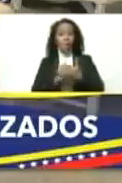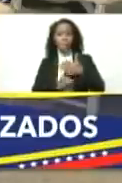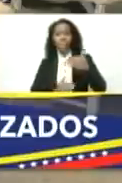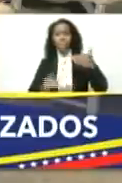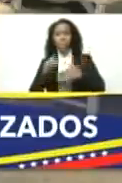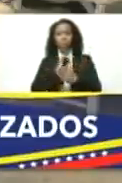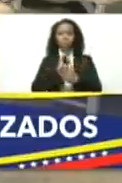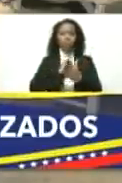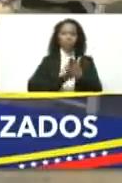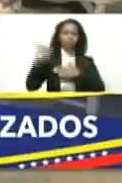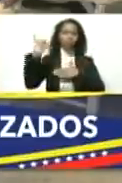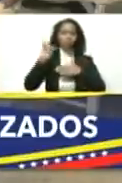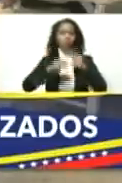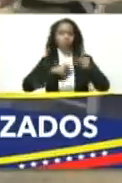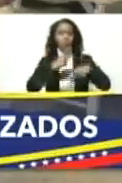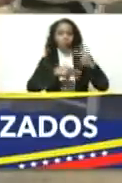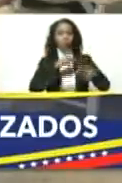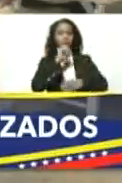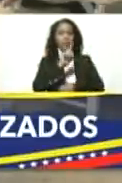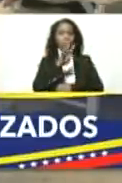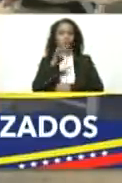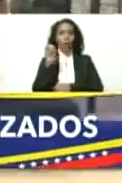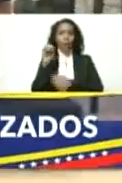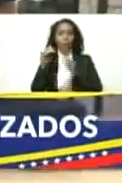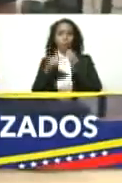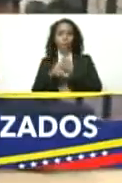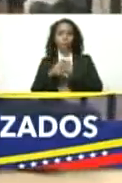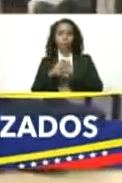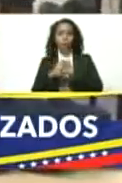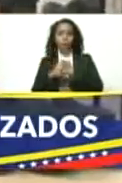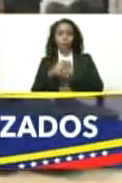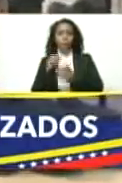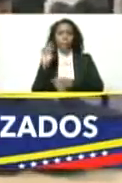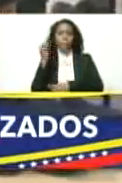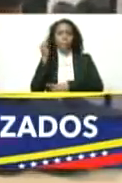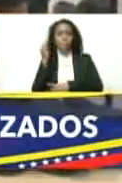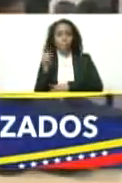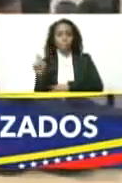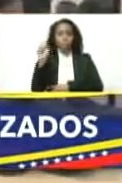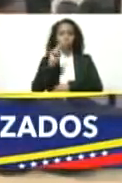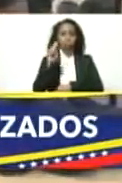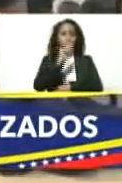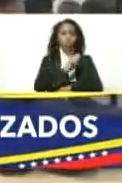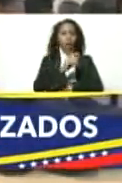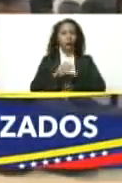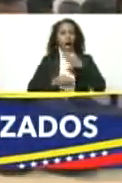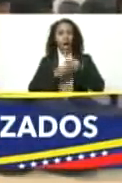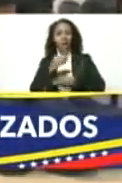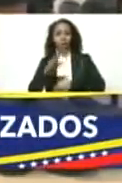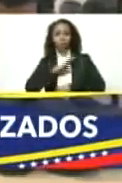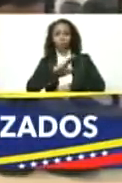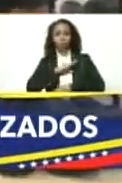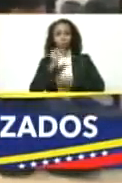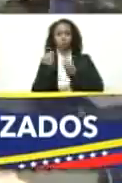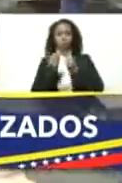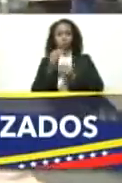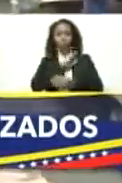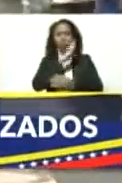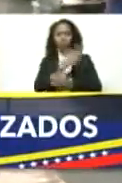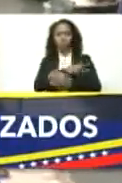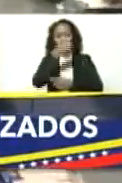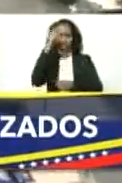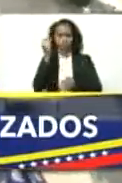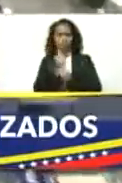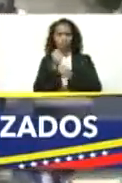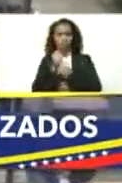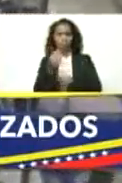producción de 140.000 pares mensuales, dando o teniendo como una fuerza de trabajo de